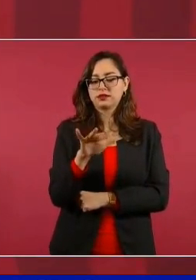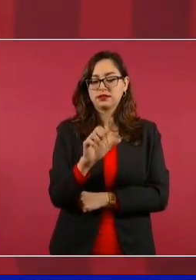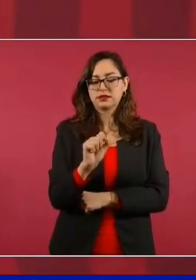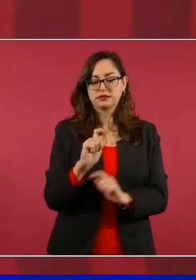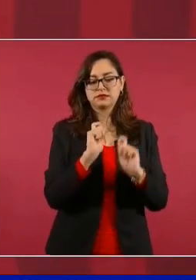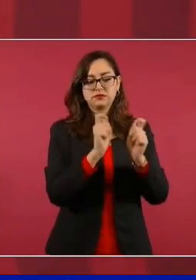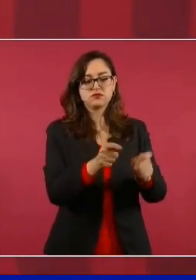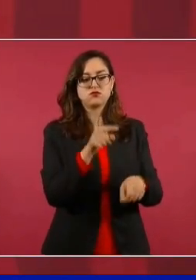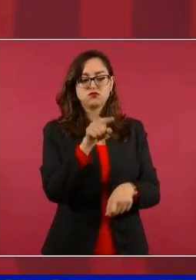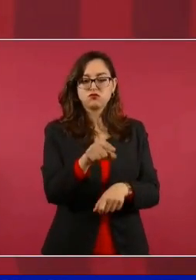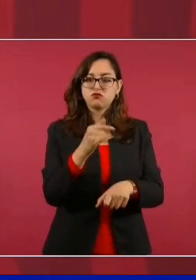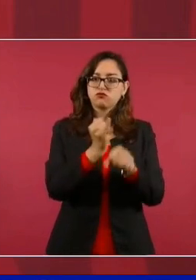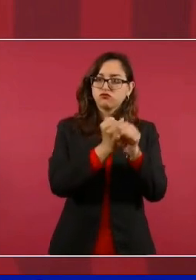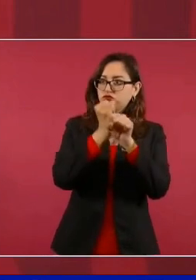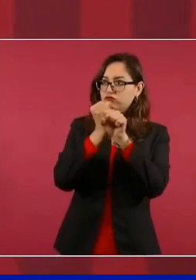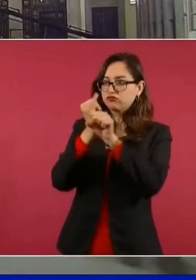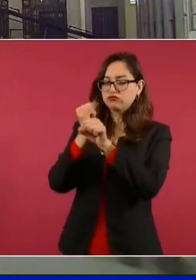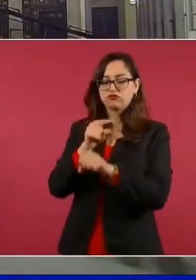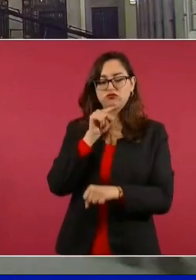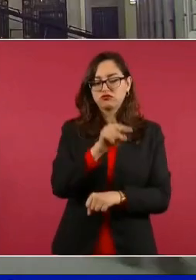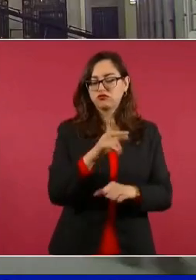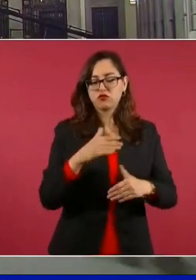confianza.